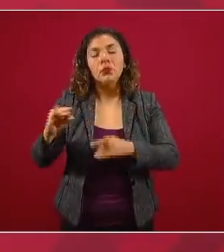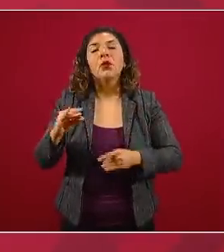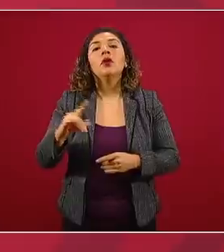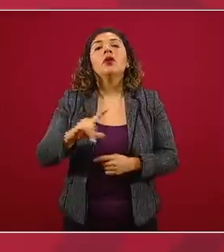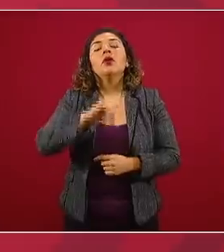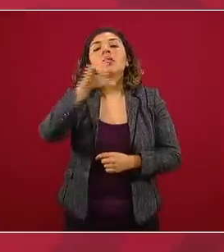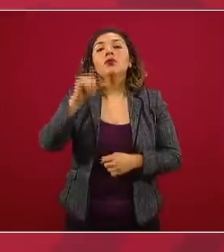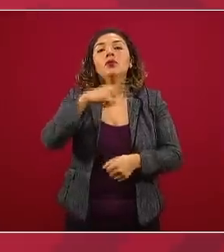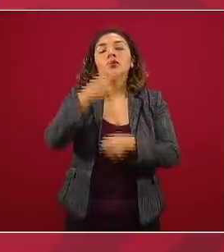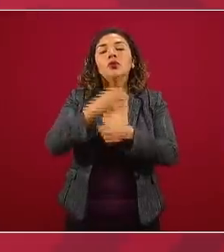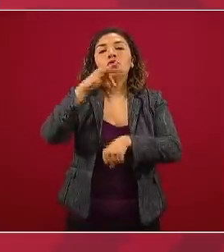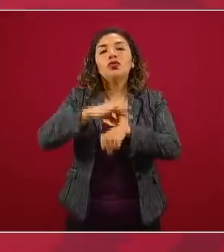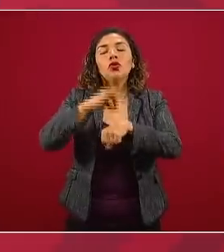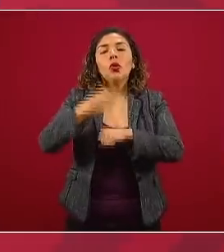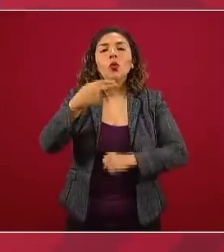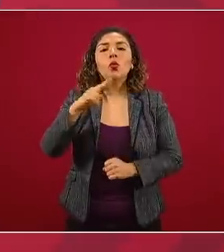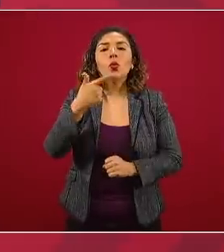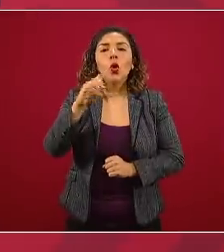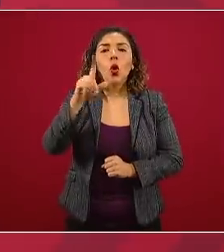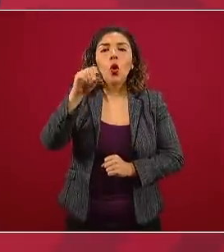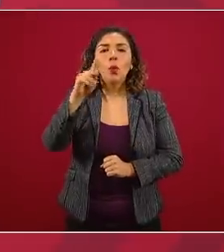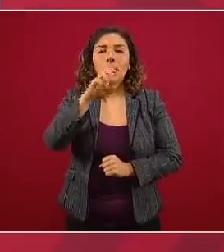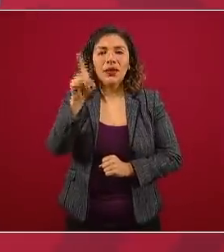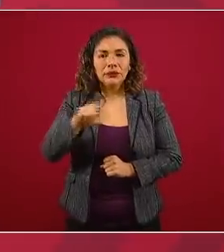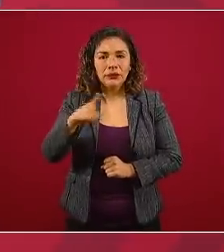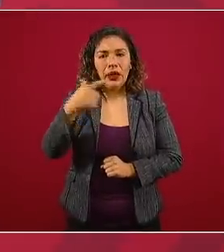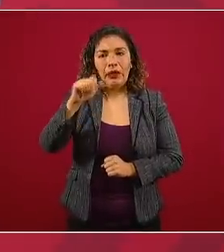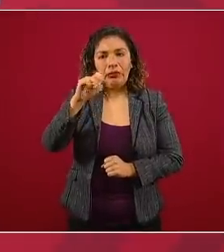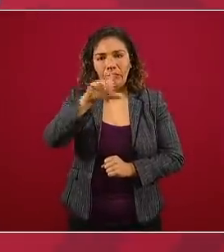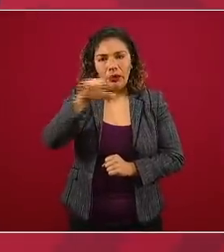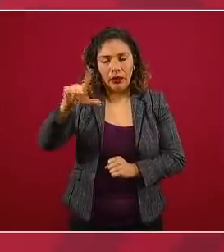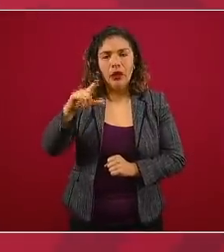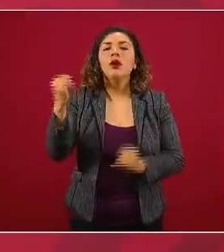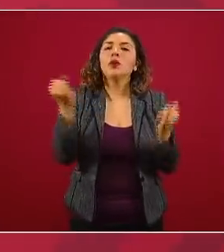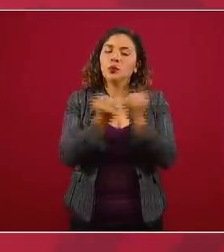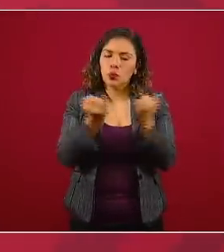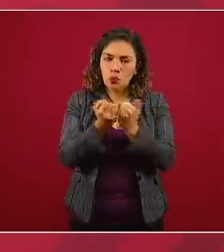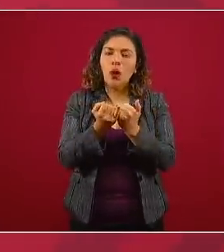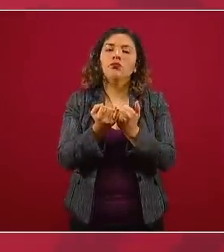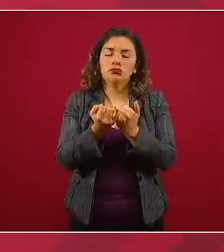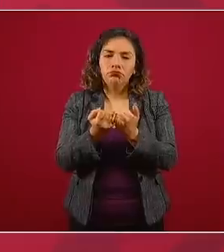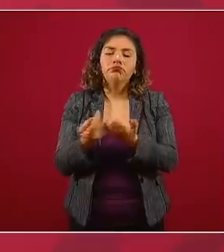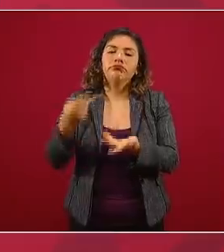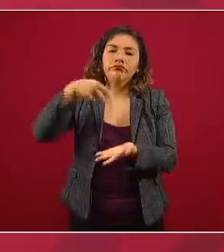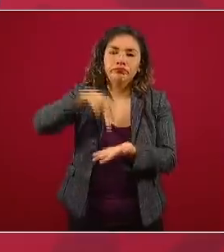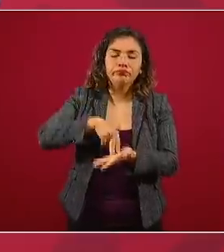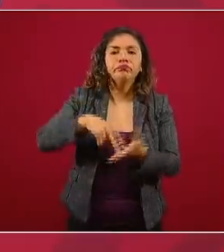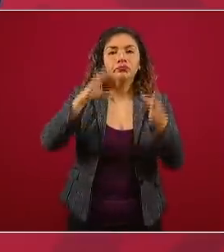el doctor hugo lópez gatell va a ser también lo propio